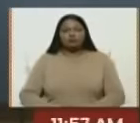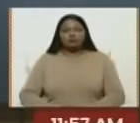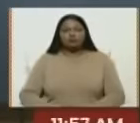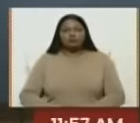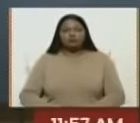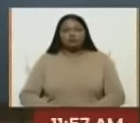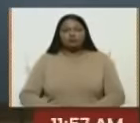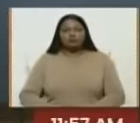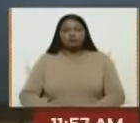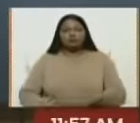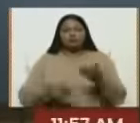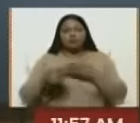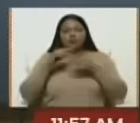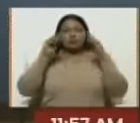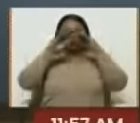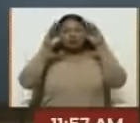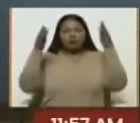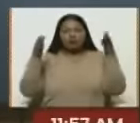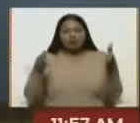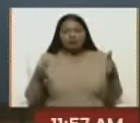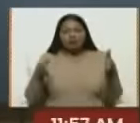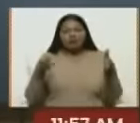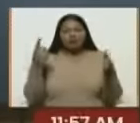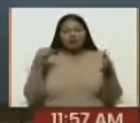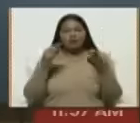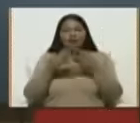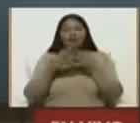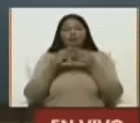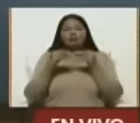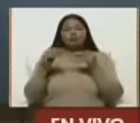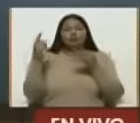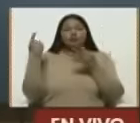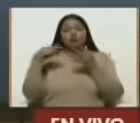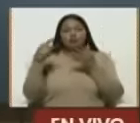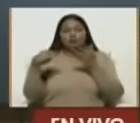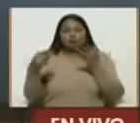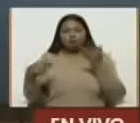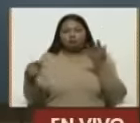vamos a decir así, galpones, se encontraban todas